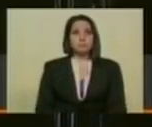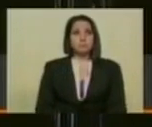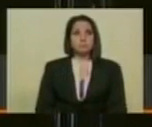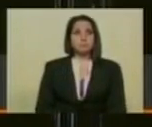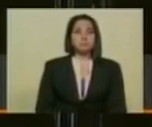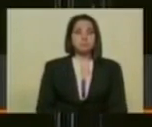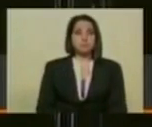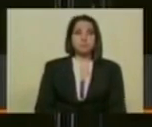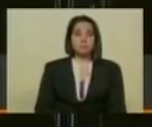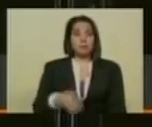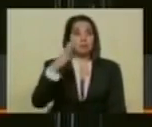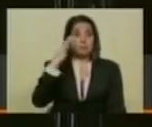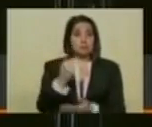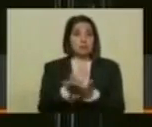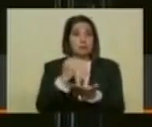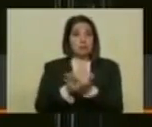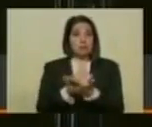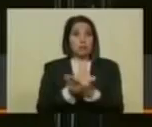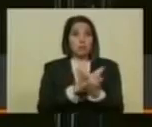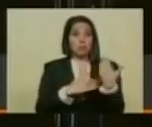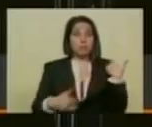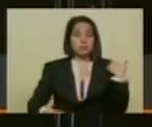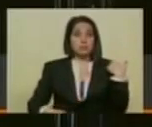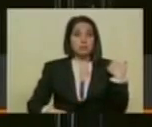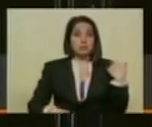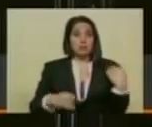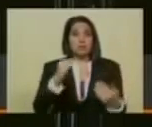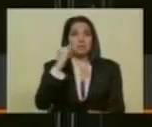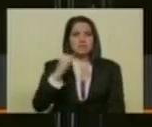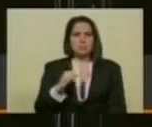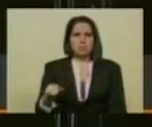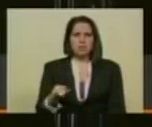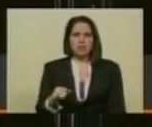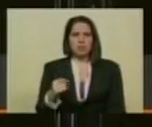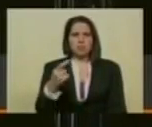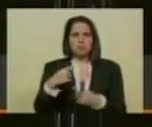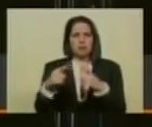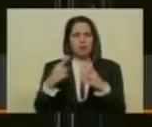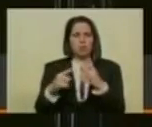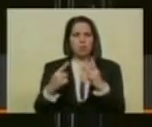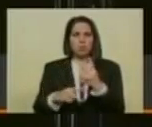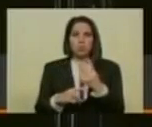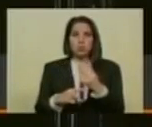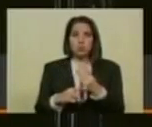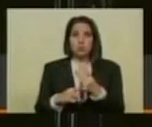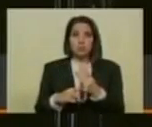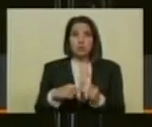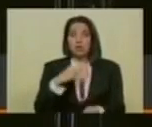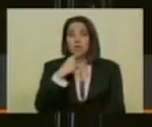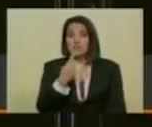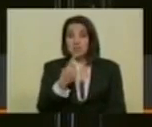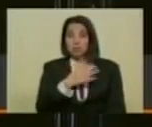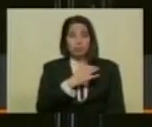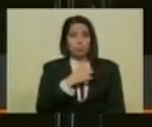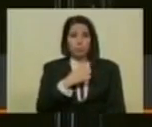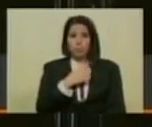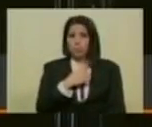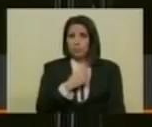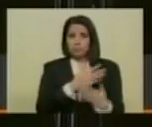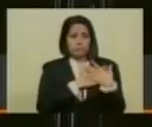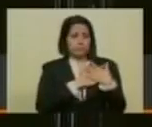Tengo como testigo a Rodríguez Zapatero, entre otros. Les dije: estoy dispuesto a